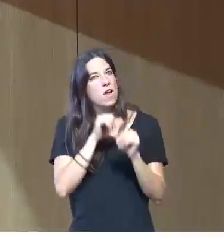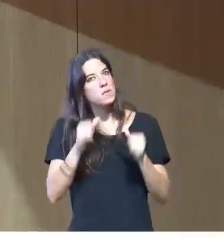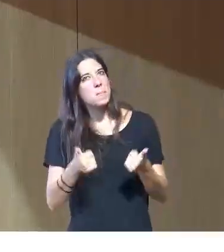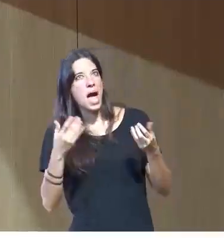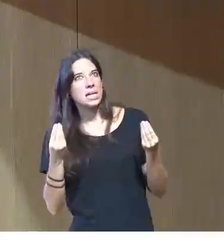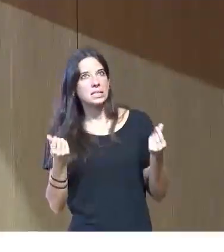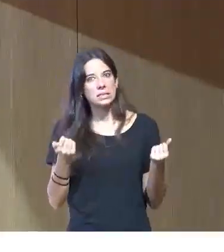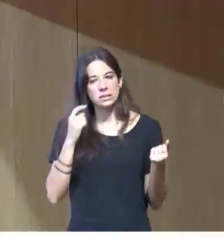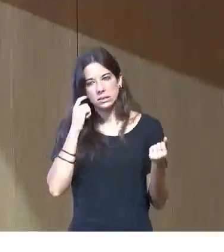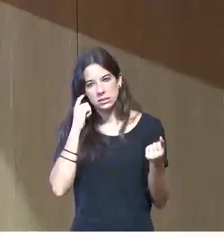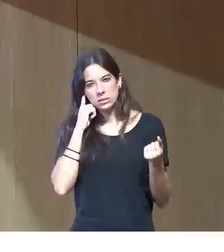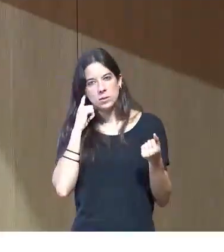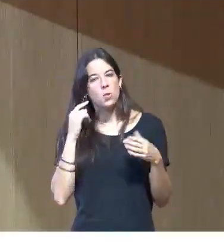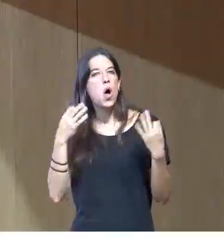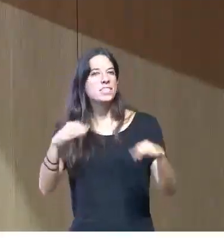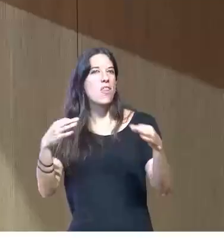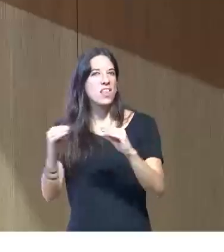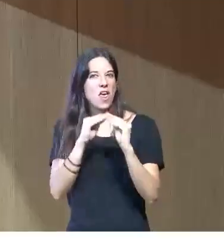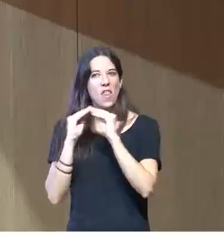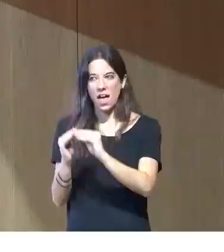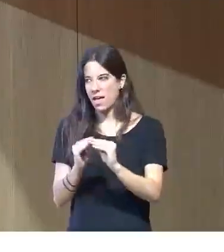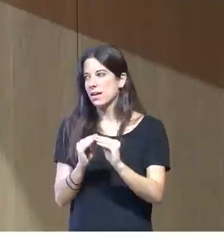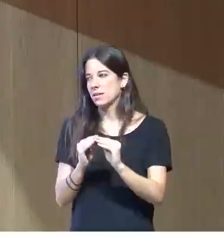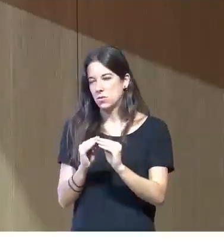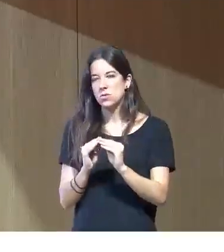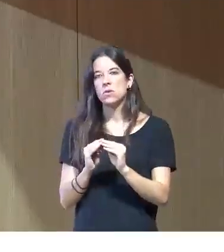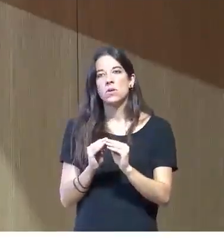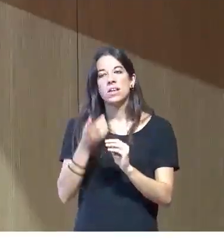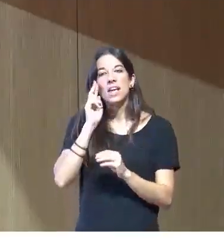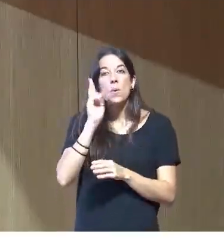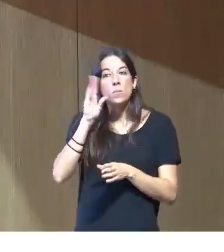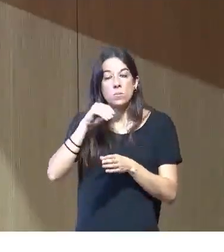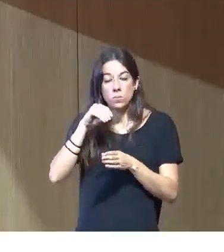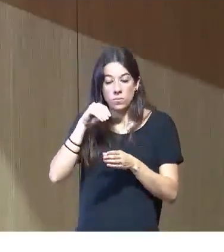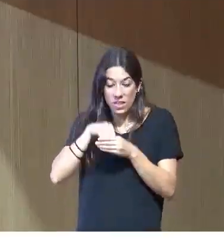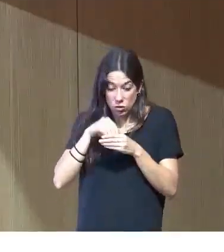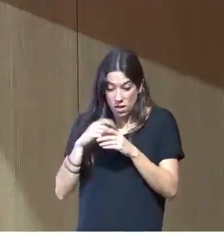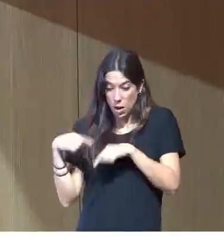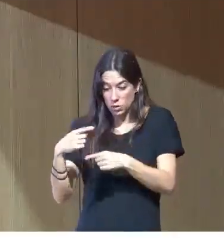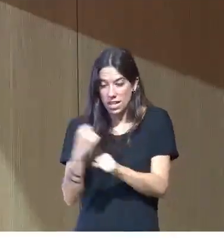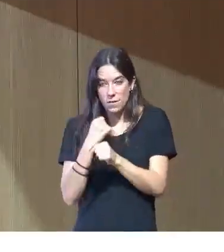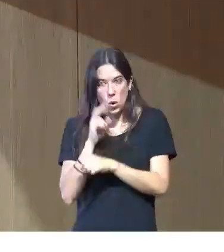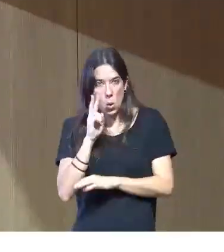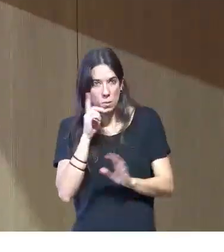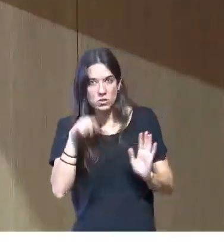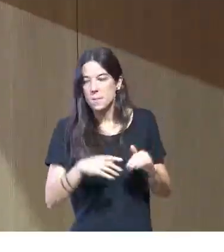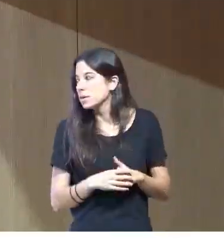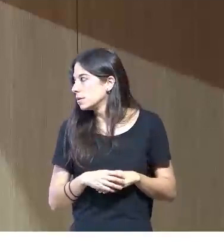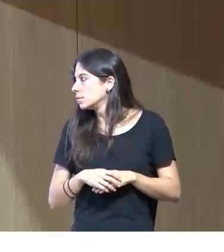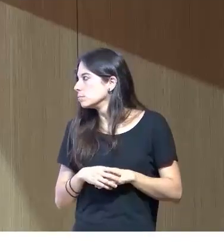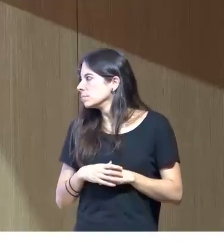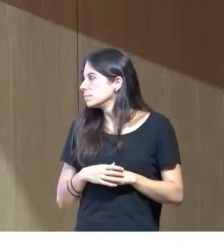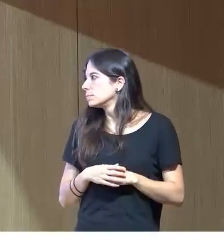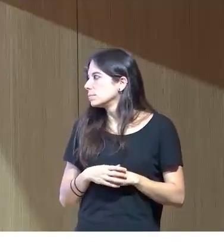digamos estandarizada y que lo incluimos dentro de nuestras de nuestras rutinas de trabajo no que ha aportado sí que me gustaría